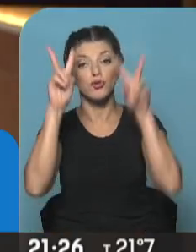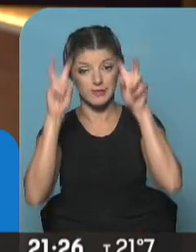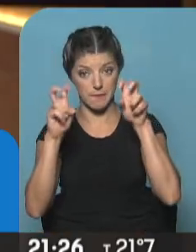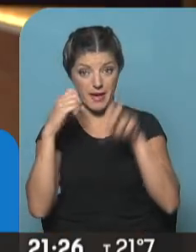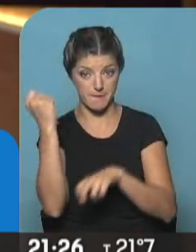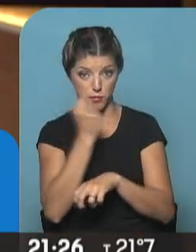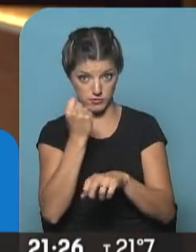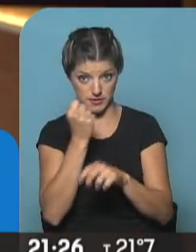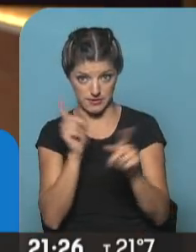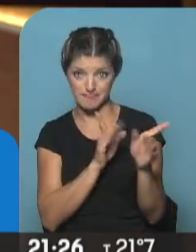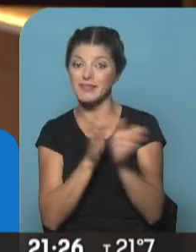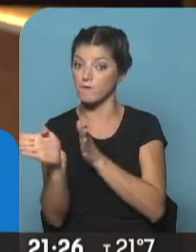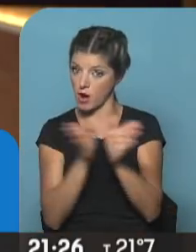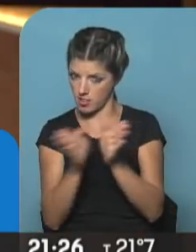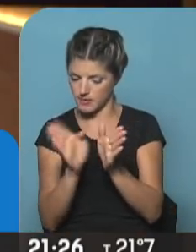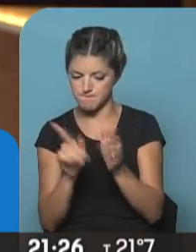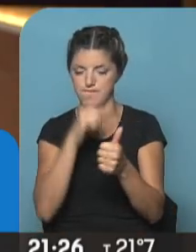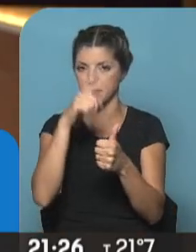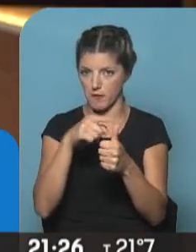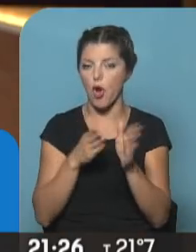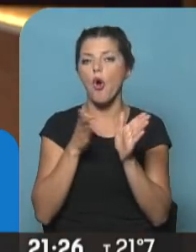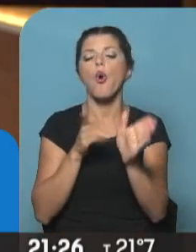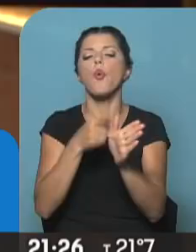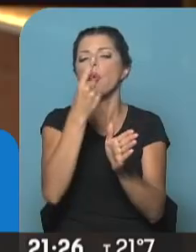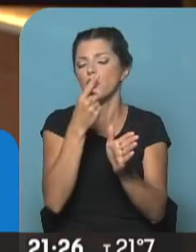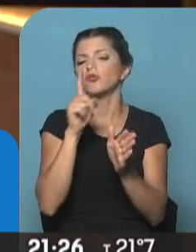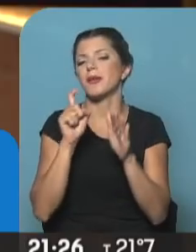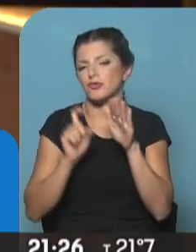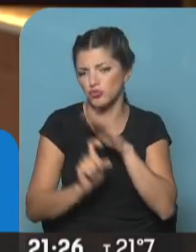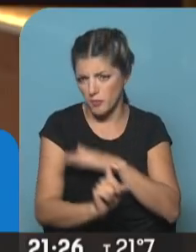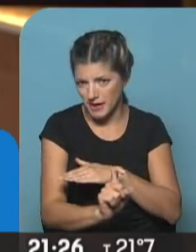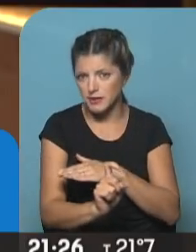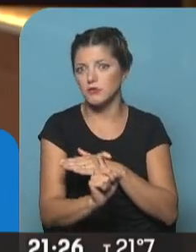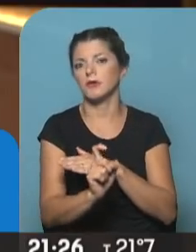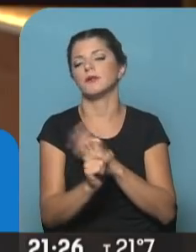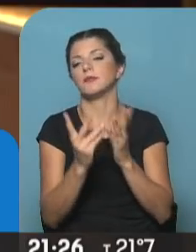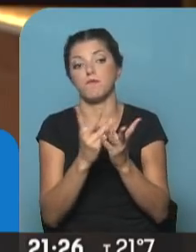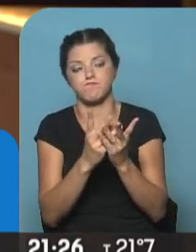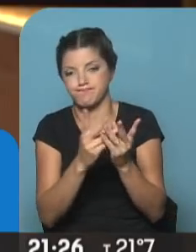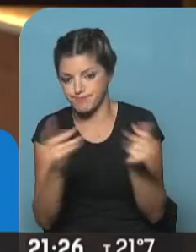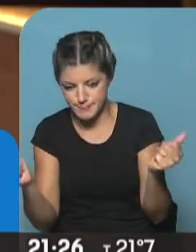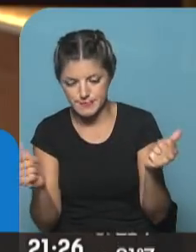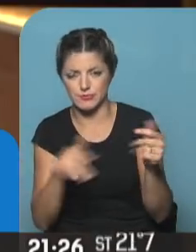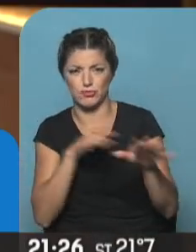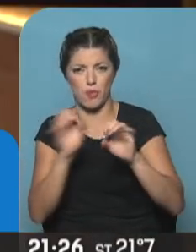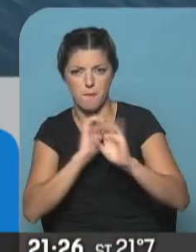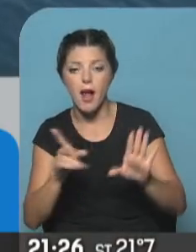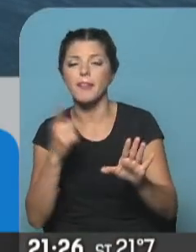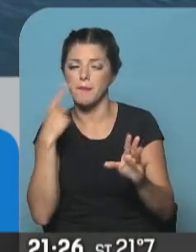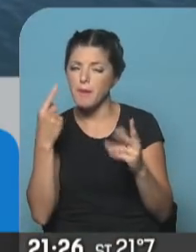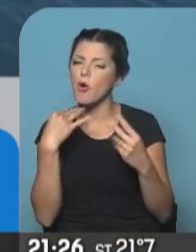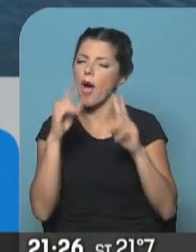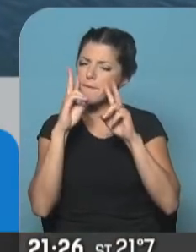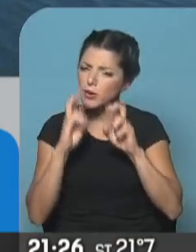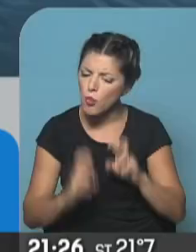ser distinguidos. Una cosa es la tragedia del submarino. Habrá que averiguar profundamente las causas, las